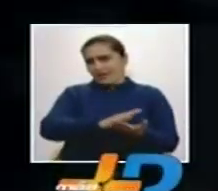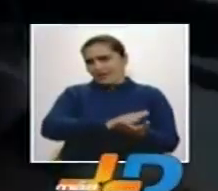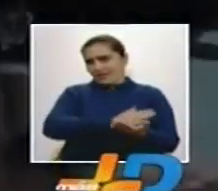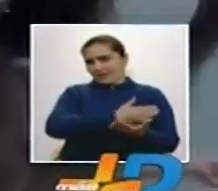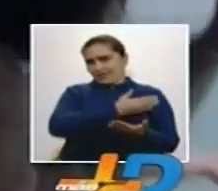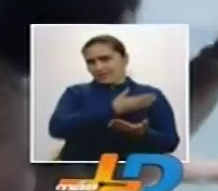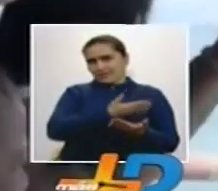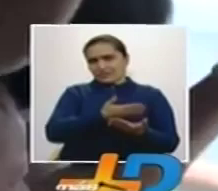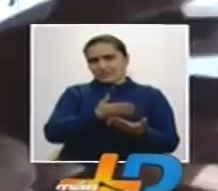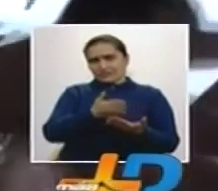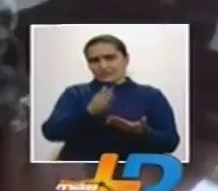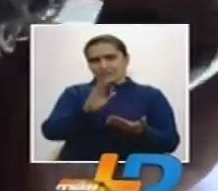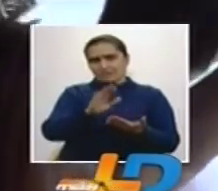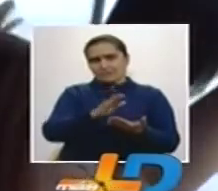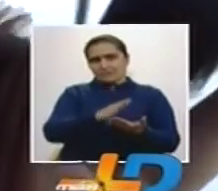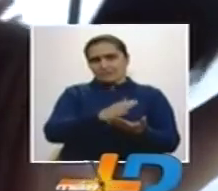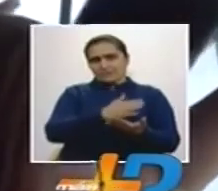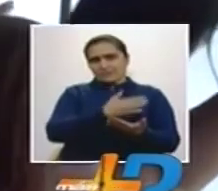Patiño.